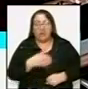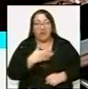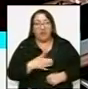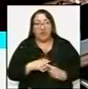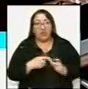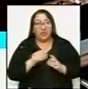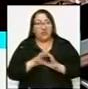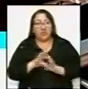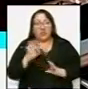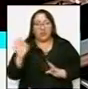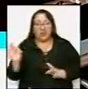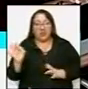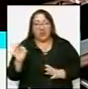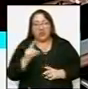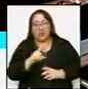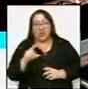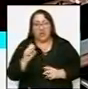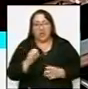Se retira el literal E.